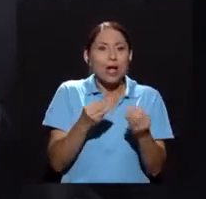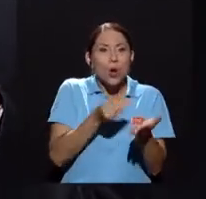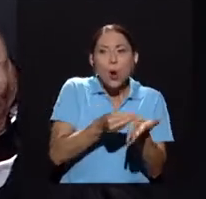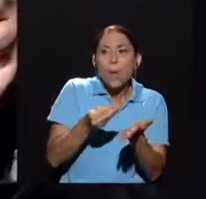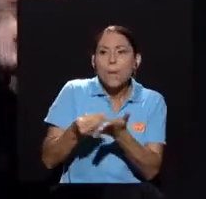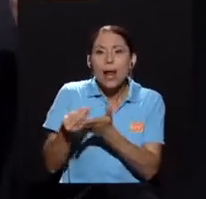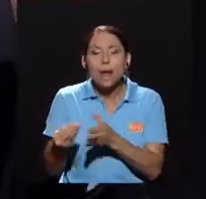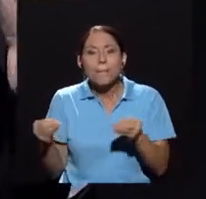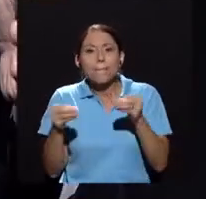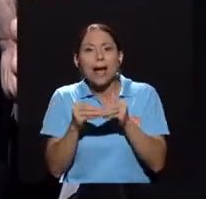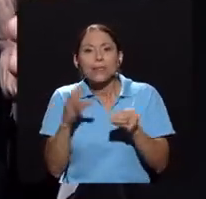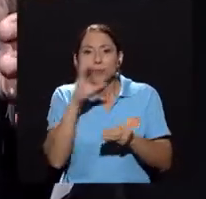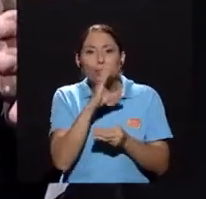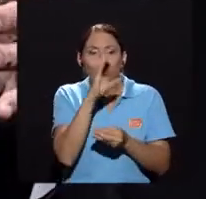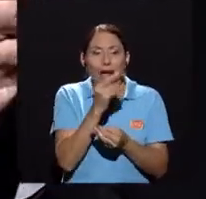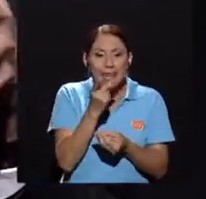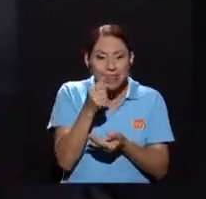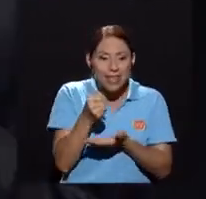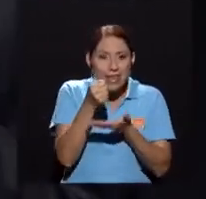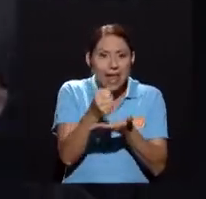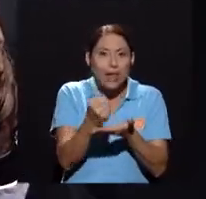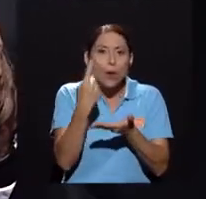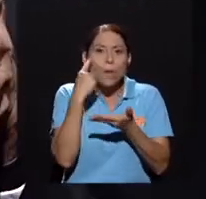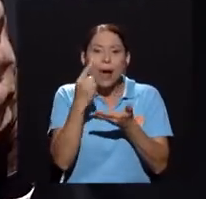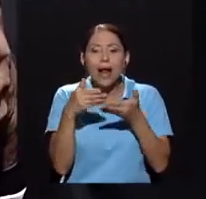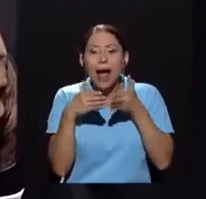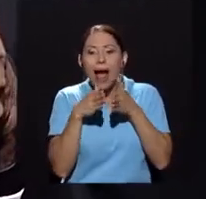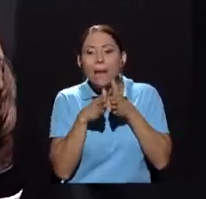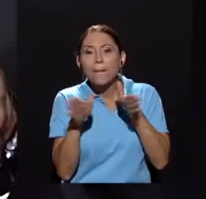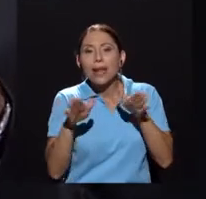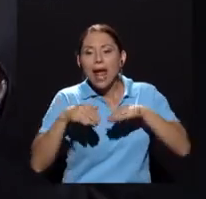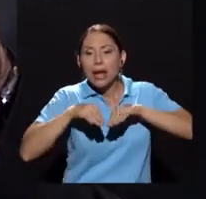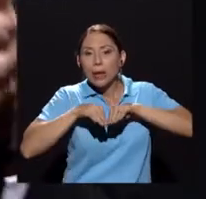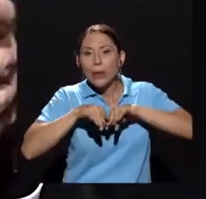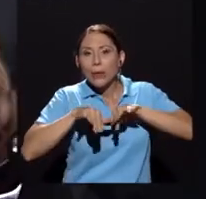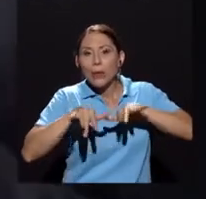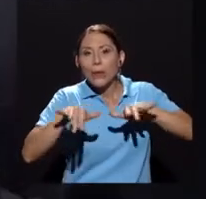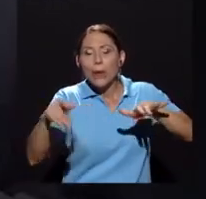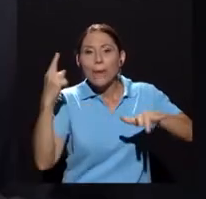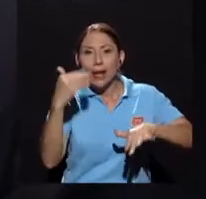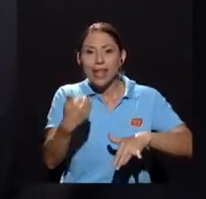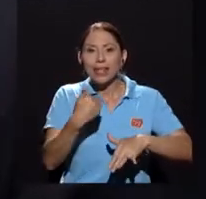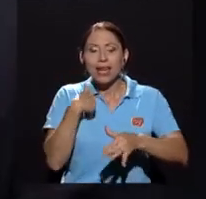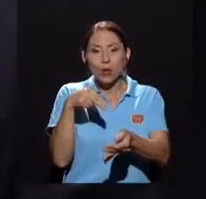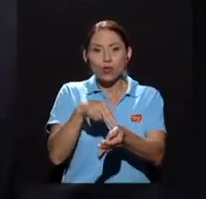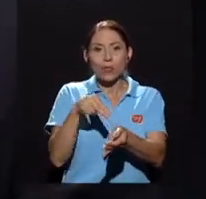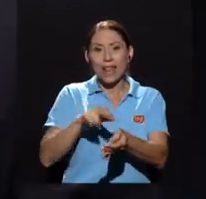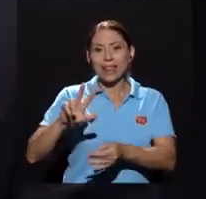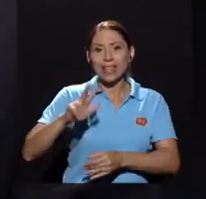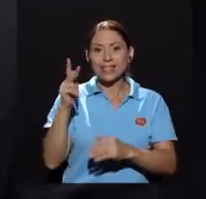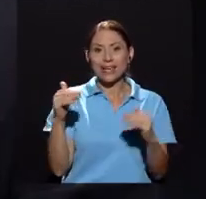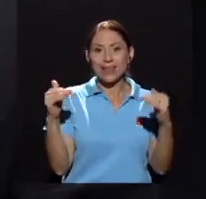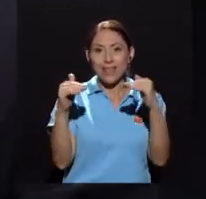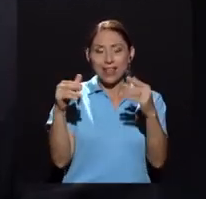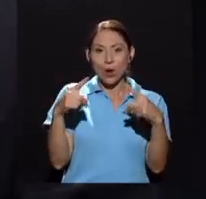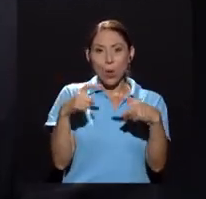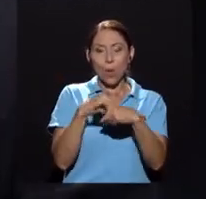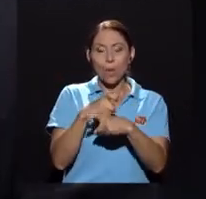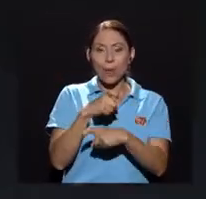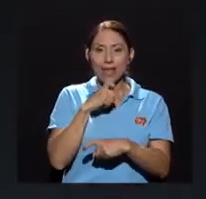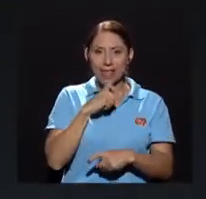dinero para ampliar lo que ya de insuficiente desde entonces para tener un hospital de tres el nivel de complejidad